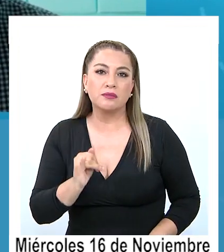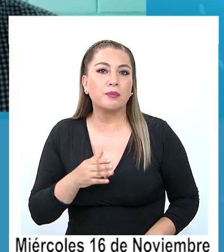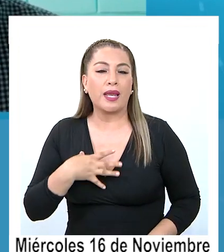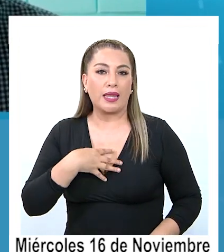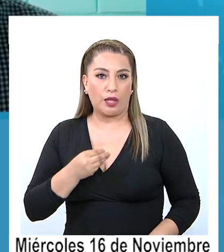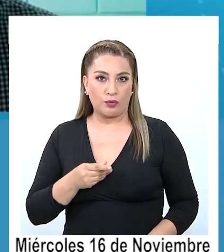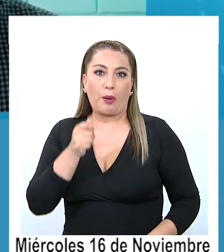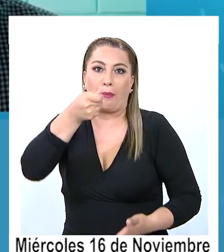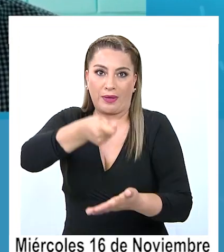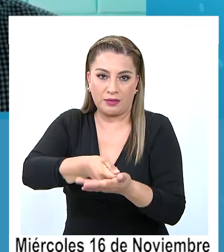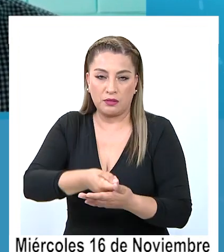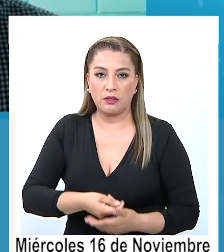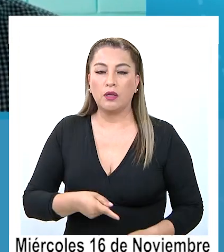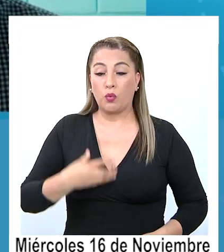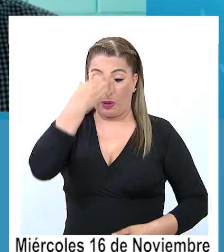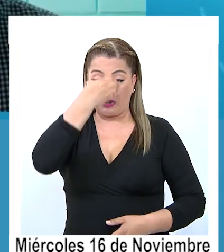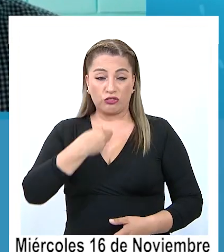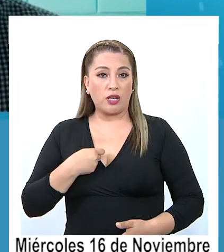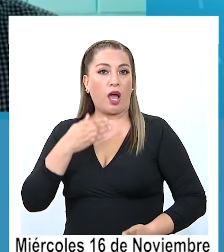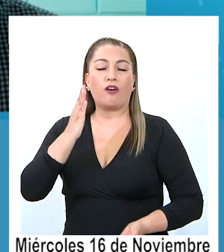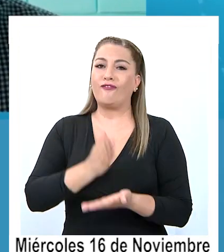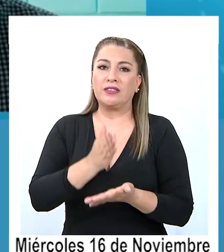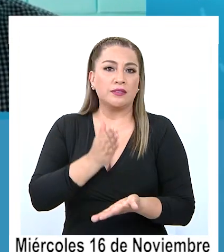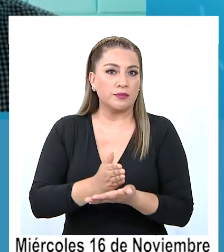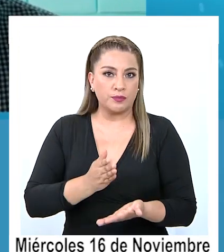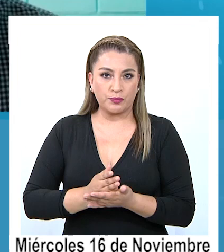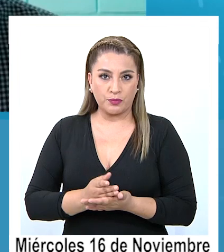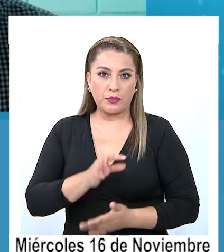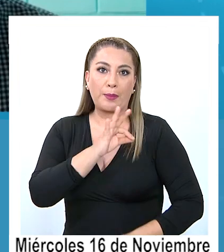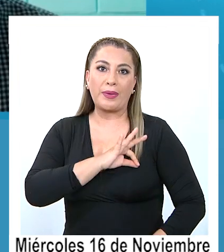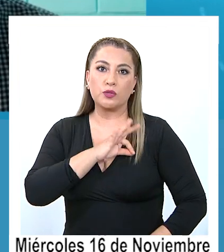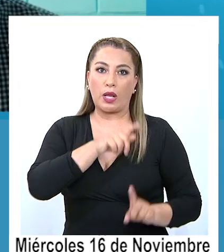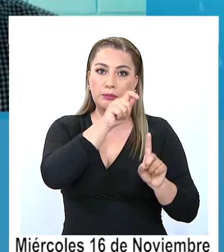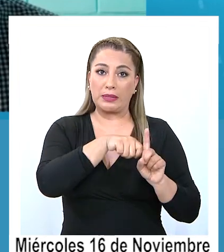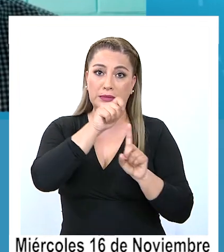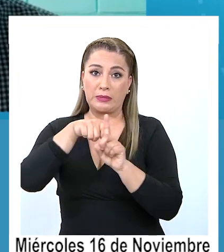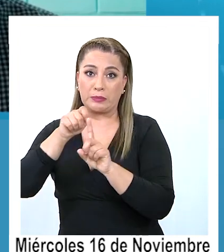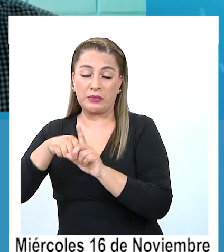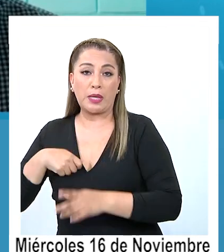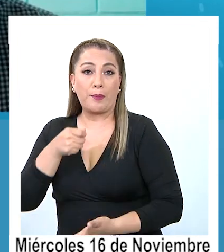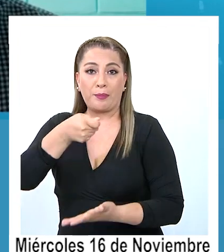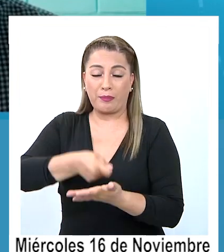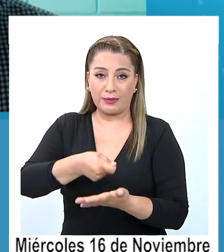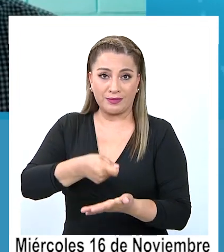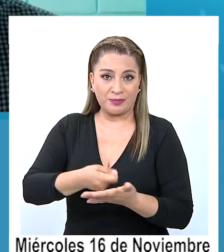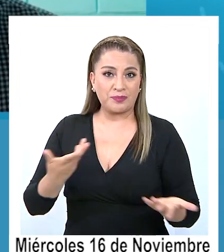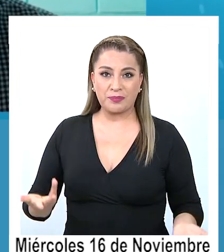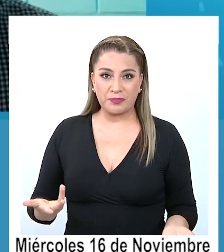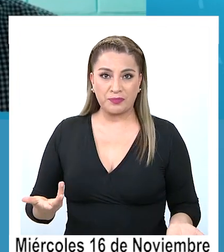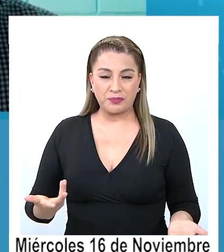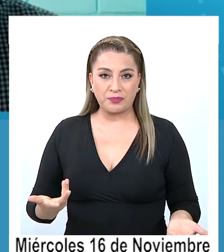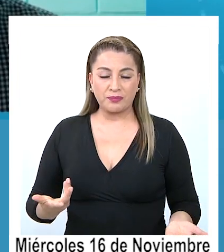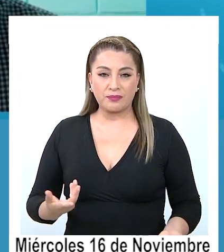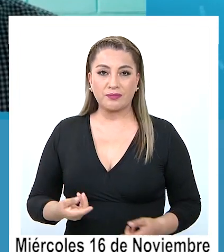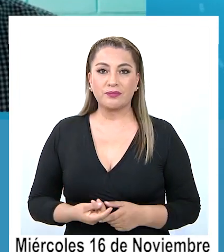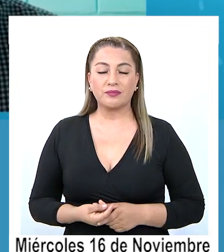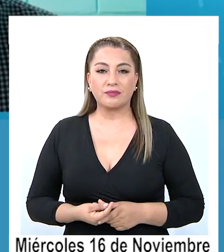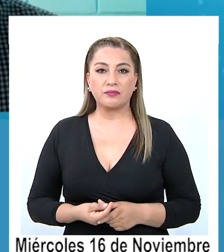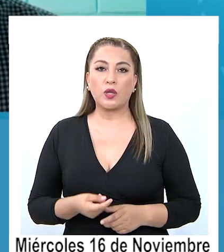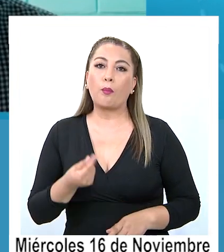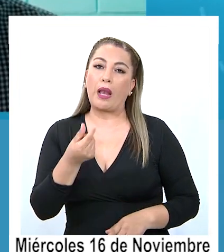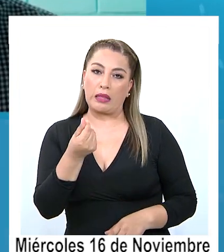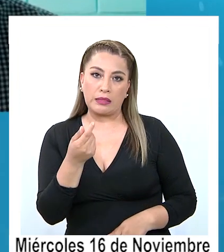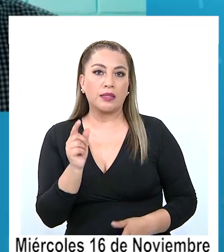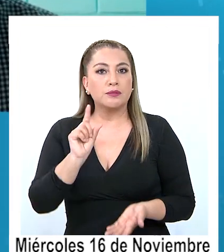esas personas tienen la obligación, ¿cierto? De pagar mensualmente, también de manera general, ¿cierto? Una suma